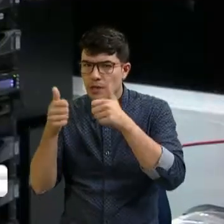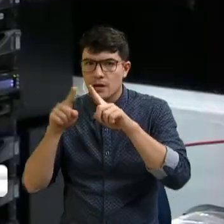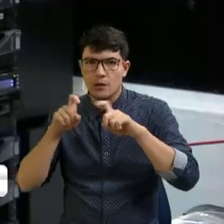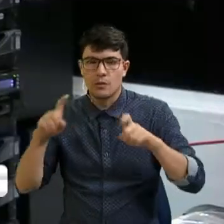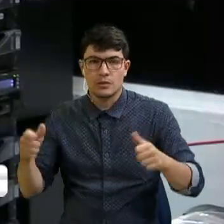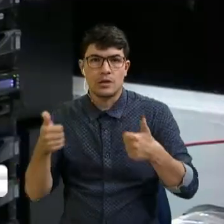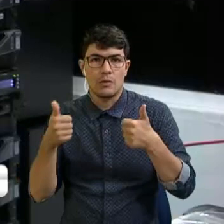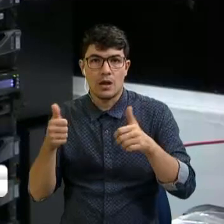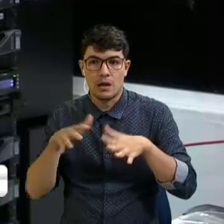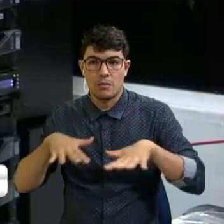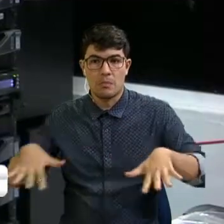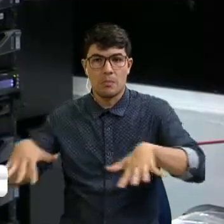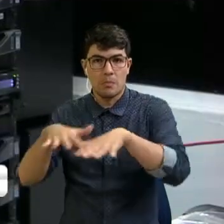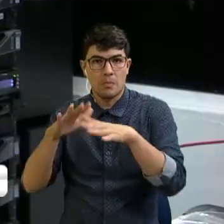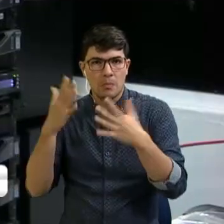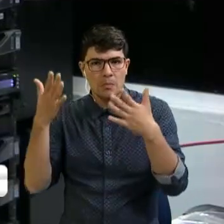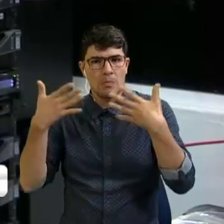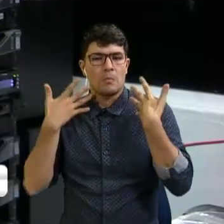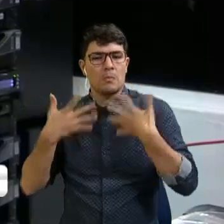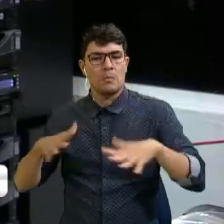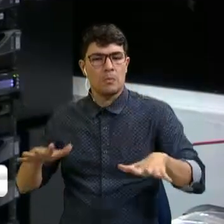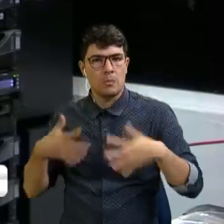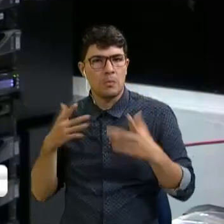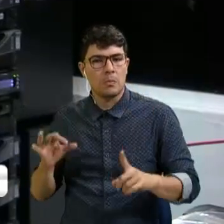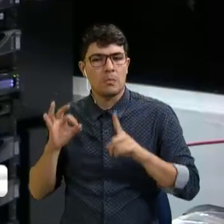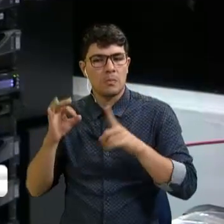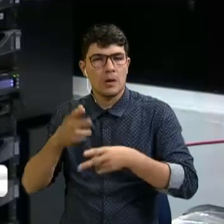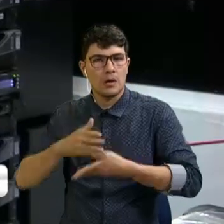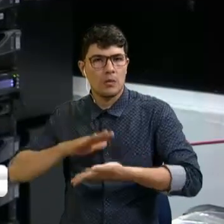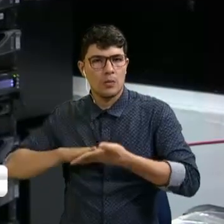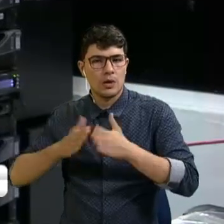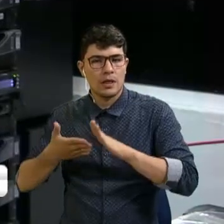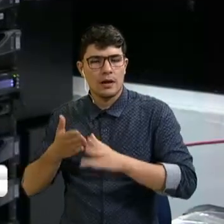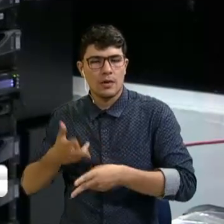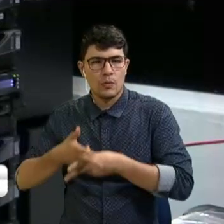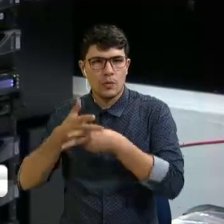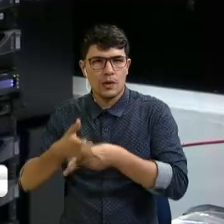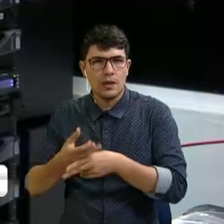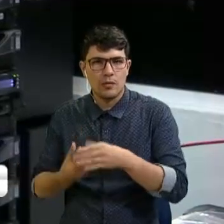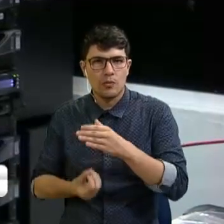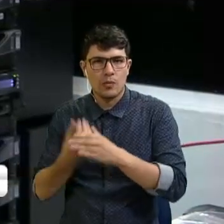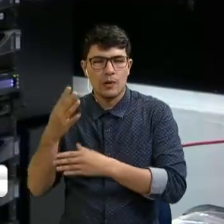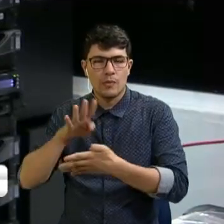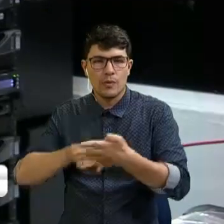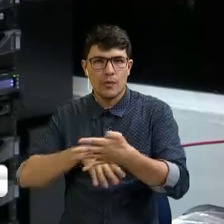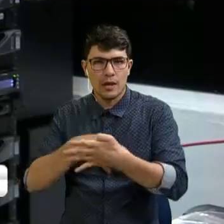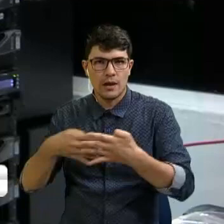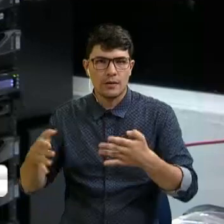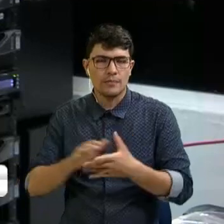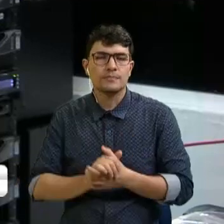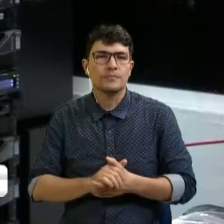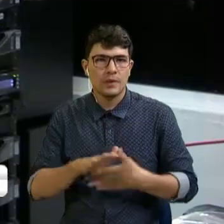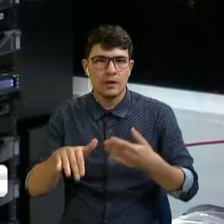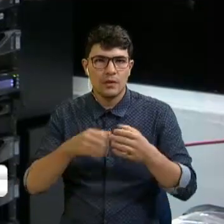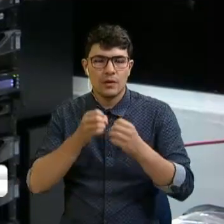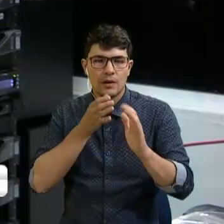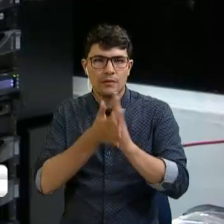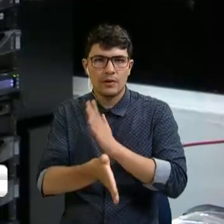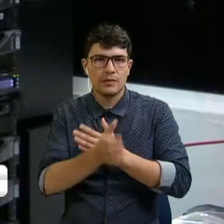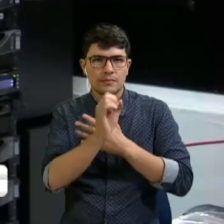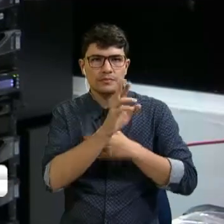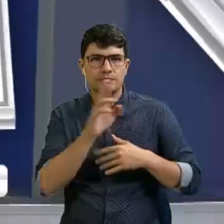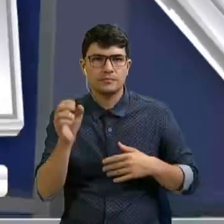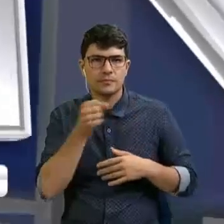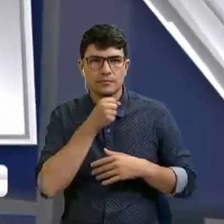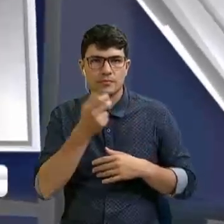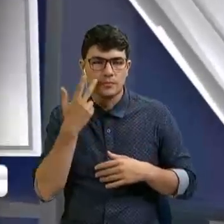medio ambiente que está siendo protegido por todos los ciudadanos con este nuevo horario de recolección de basuras con la cámara alexander pavón este fue el informe para oriente noticias